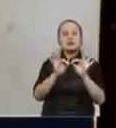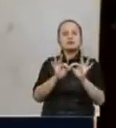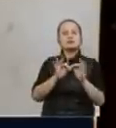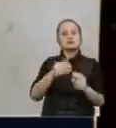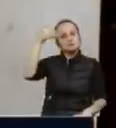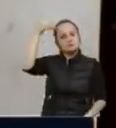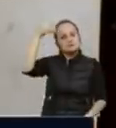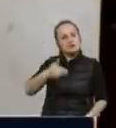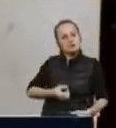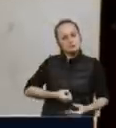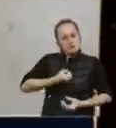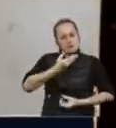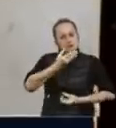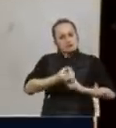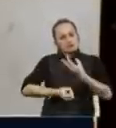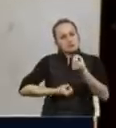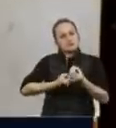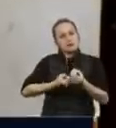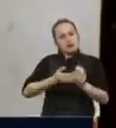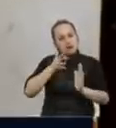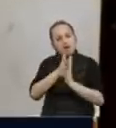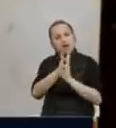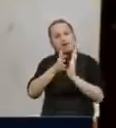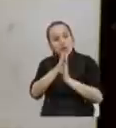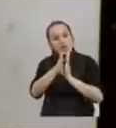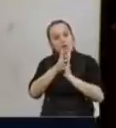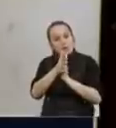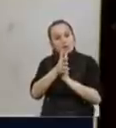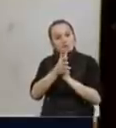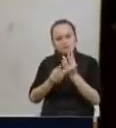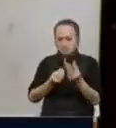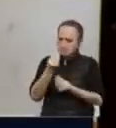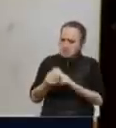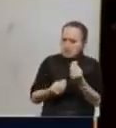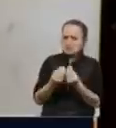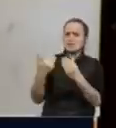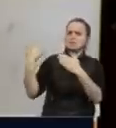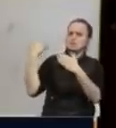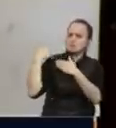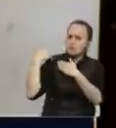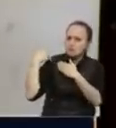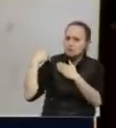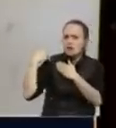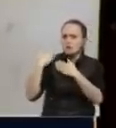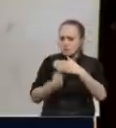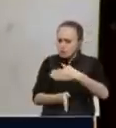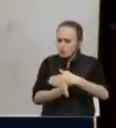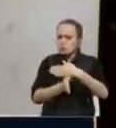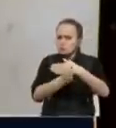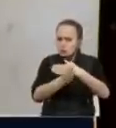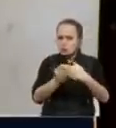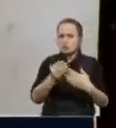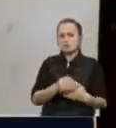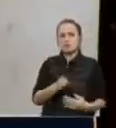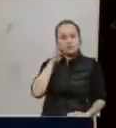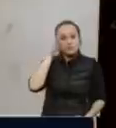poder expresarles a ustedes lo que hacemos, lo que queremos hacer, lo que estamos